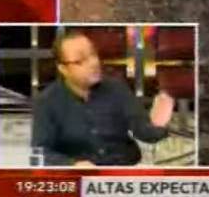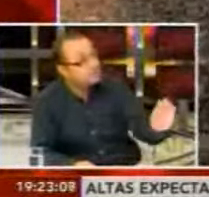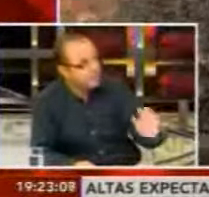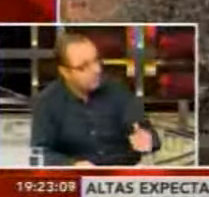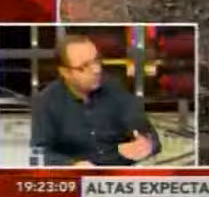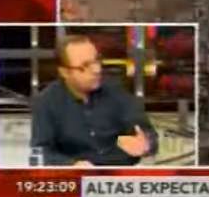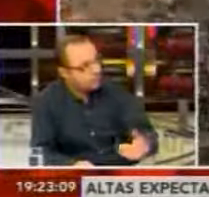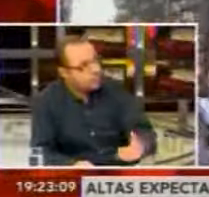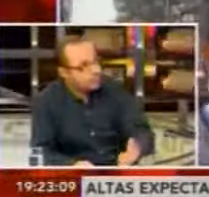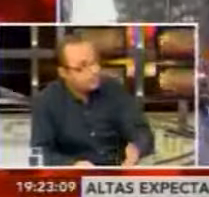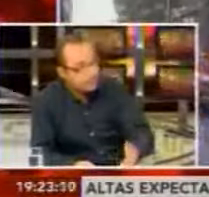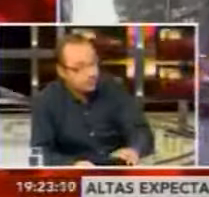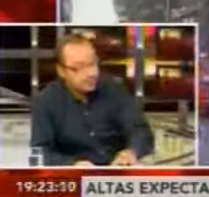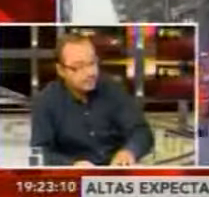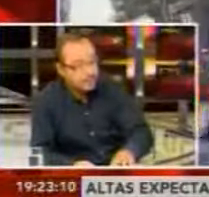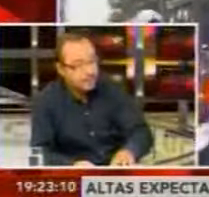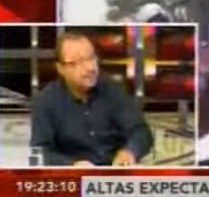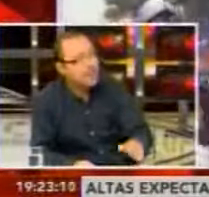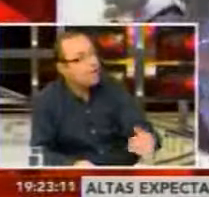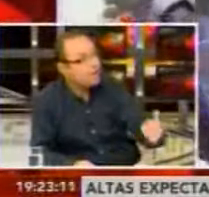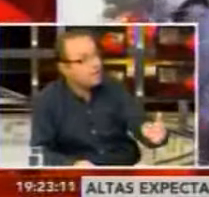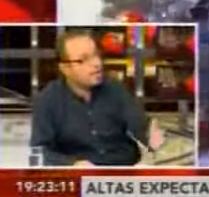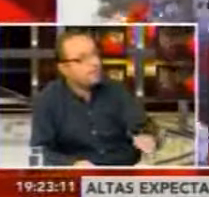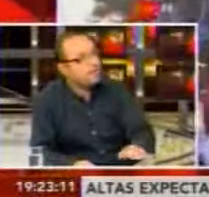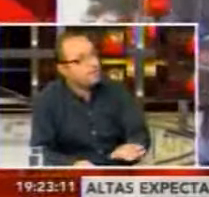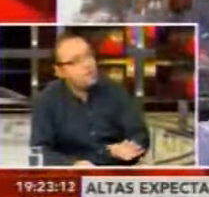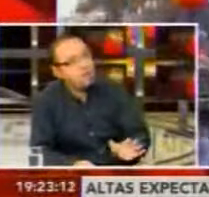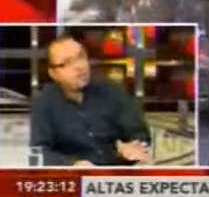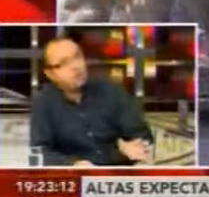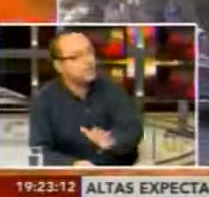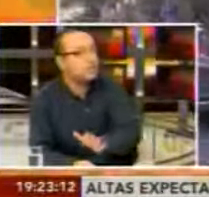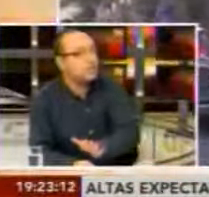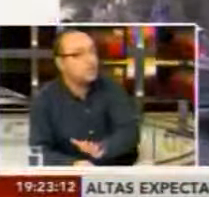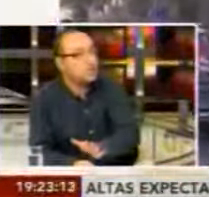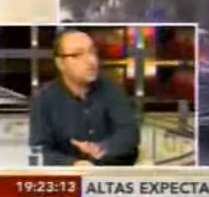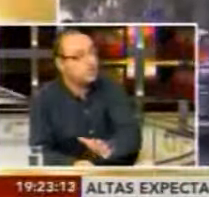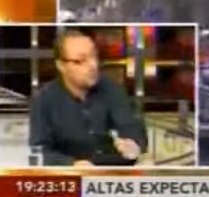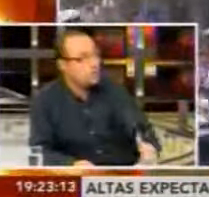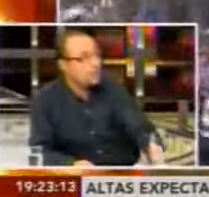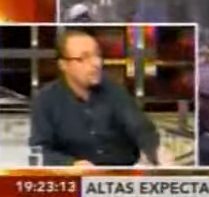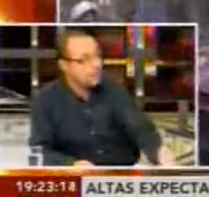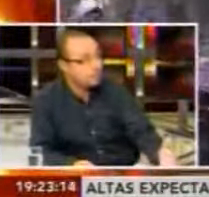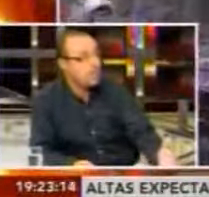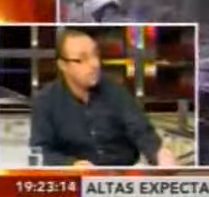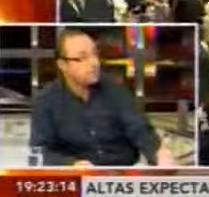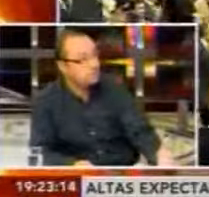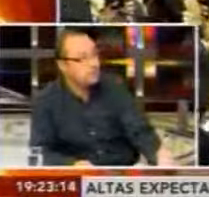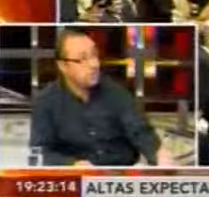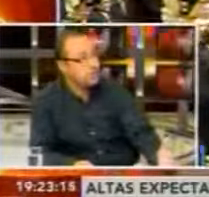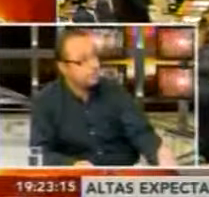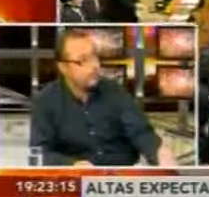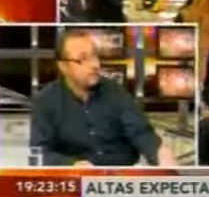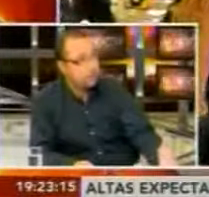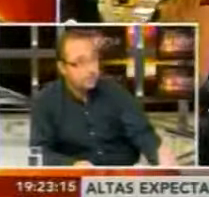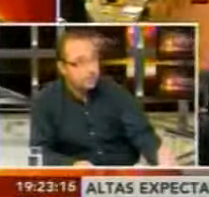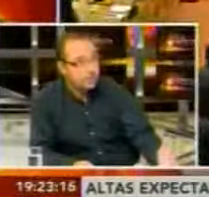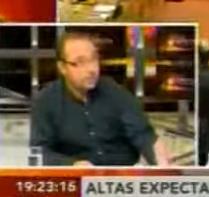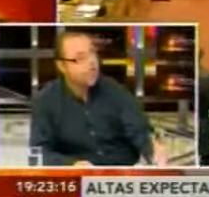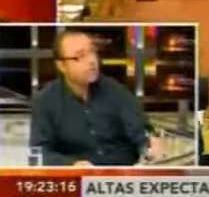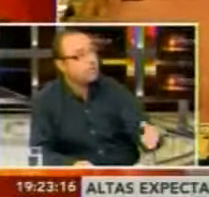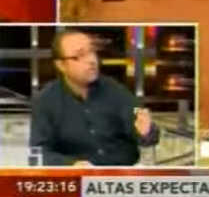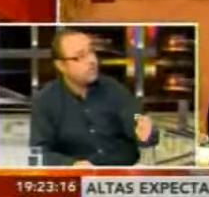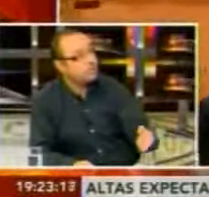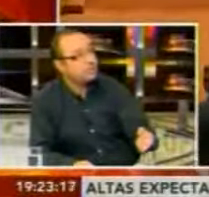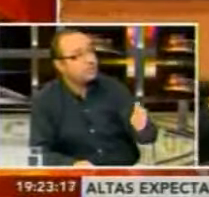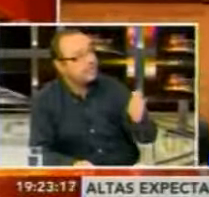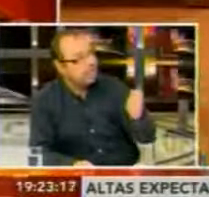alcanzar los 23 senadores que son los que se requieren. Ahora, el conflicto a lo mejor no está tanto en la oposición como en la misma coalición de gobierno,